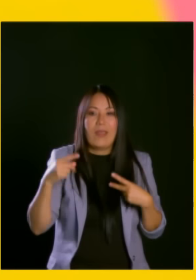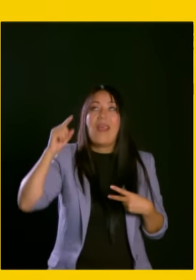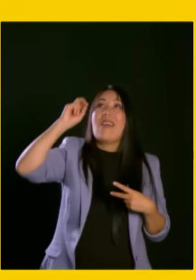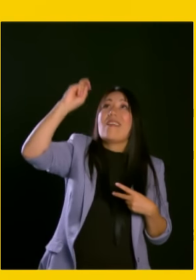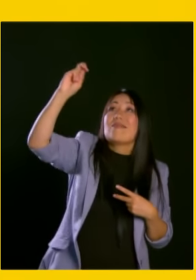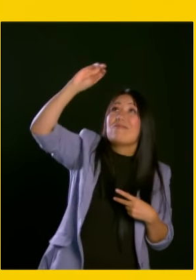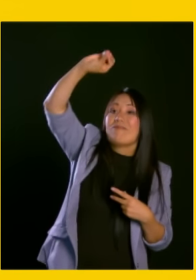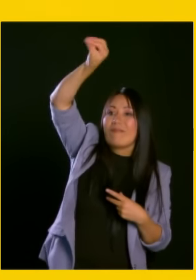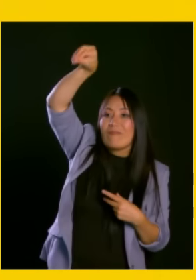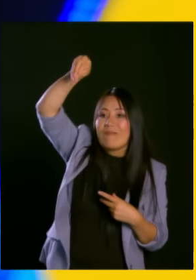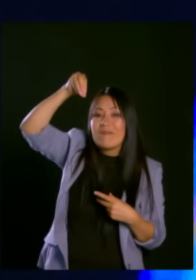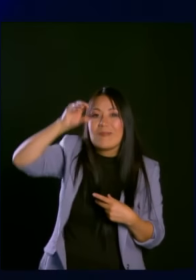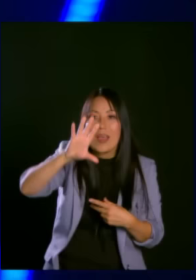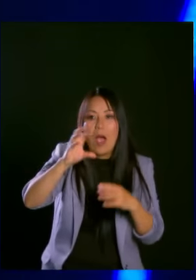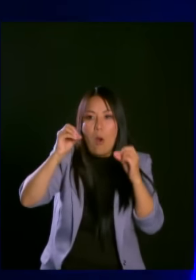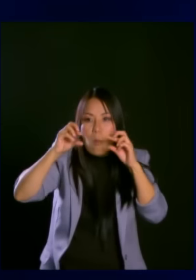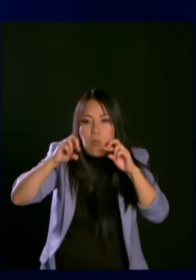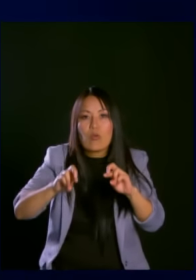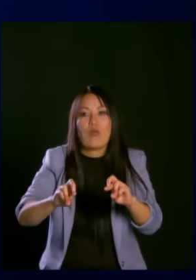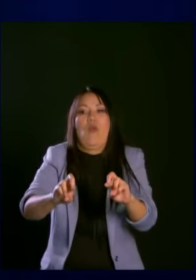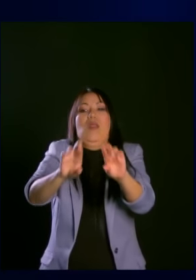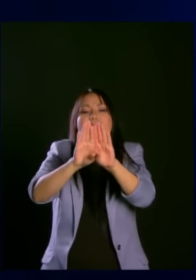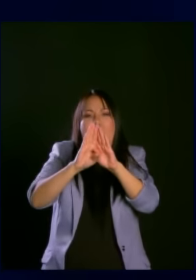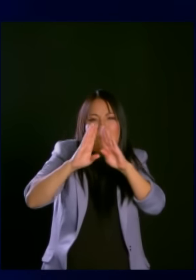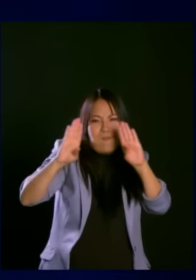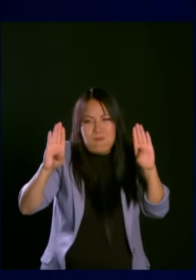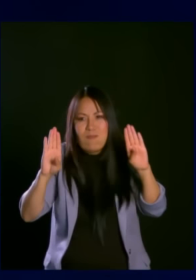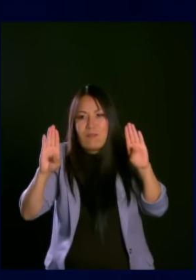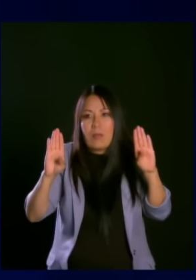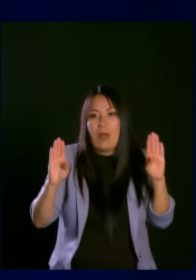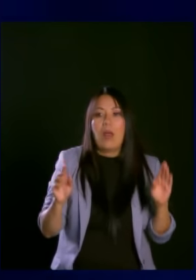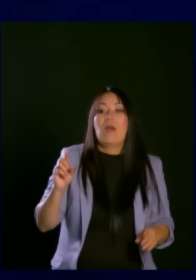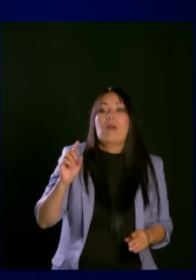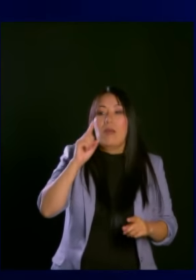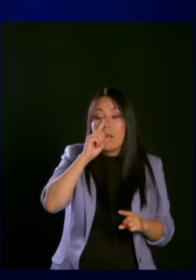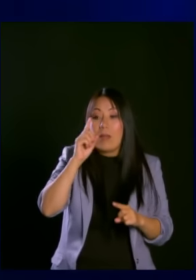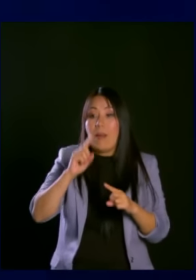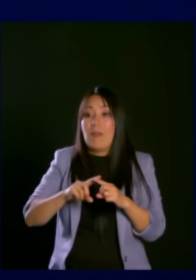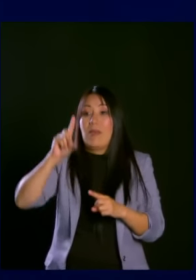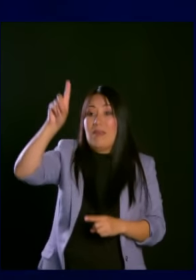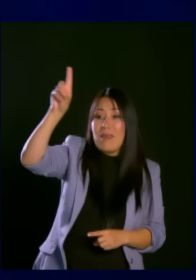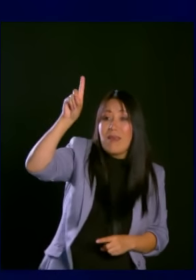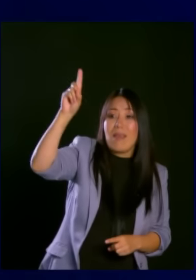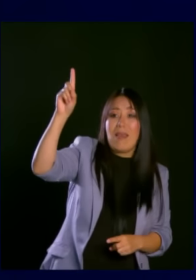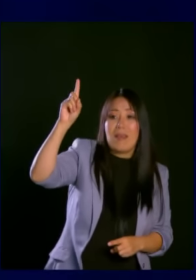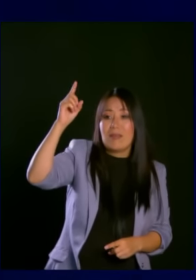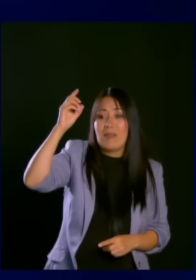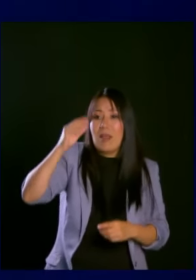abre puertas y nadie las cierra, y que también cierra puertas y nadie más las puede abrir.